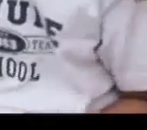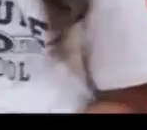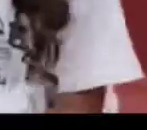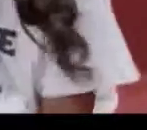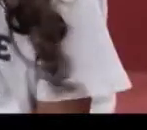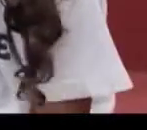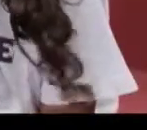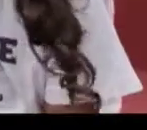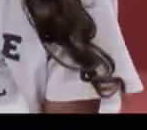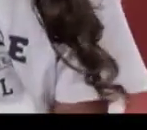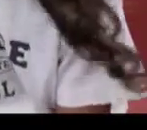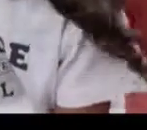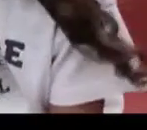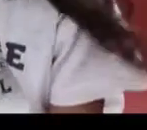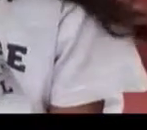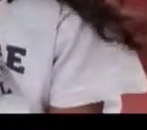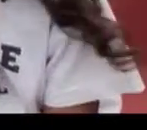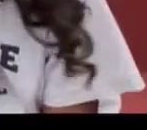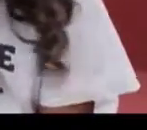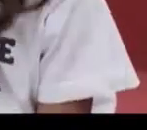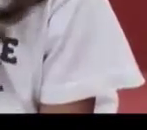lograr. ¿Verdad, Isa?